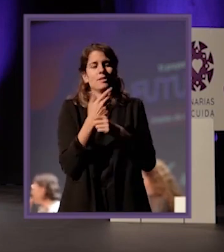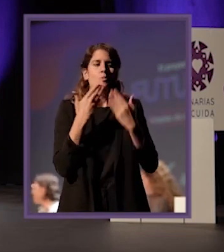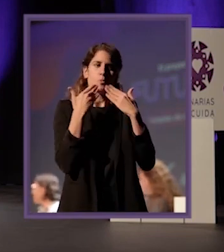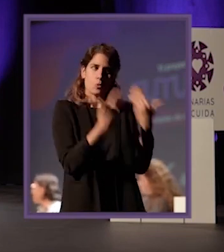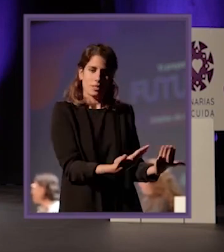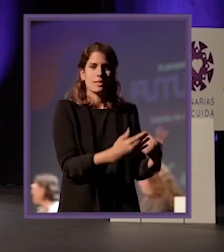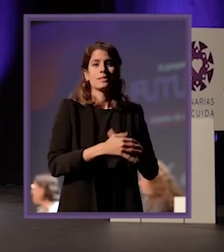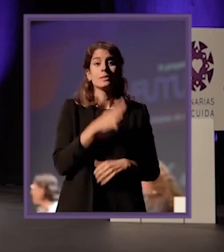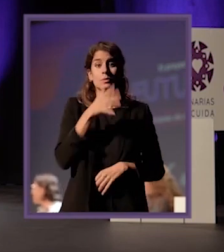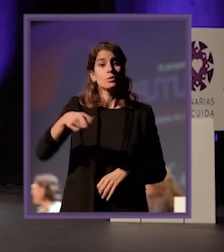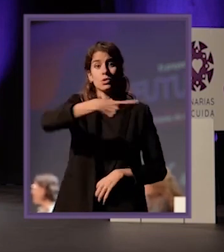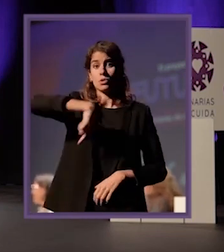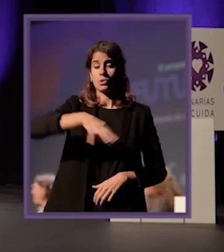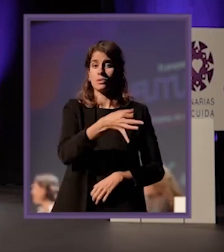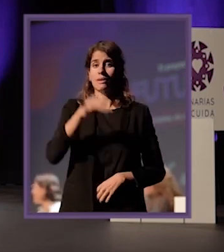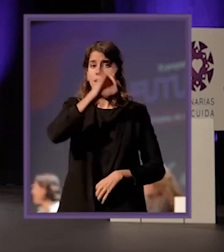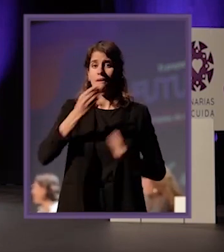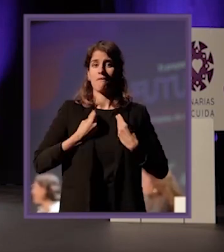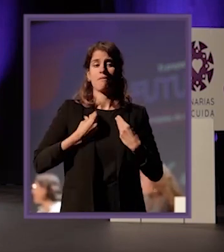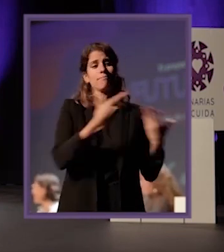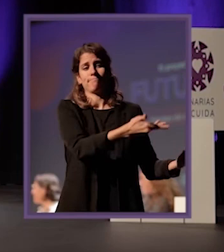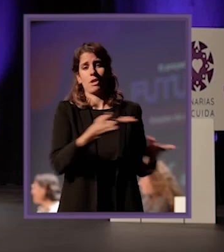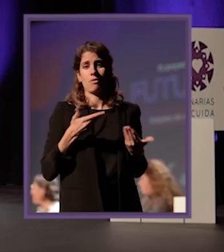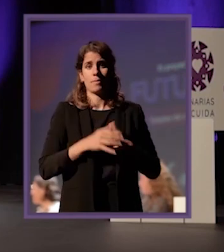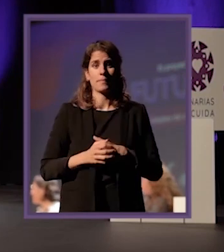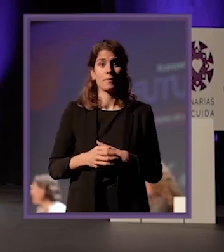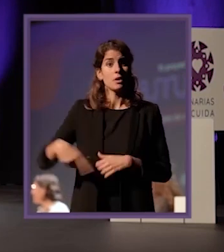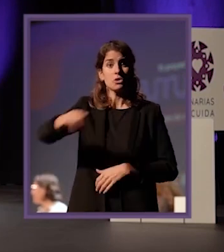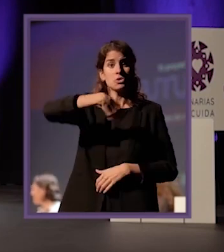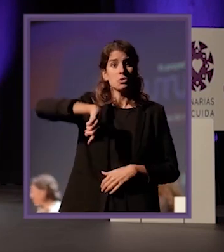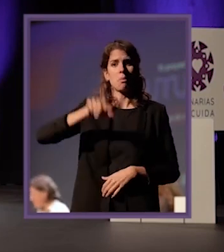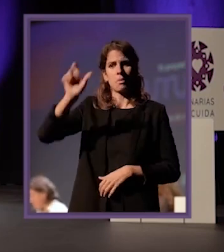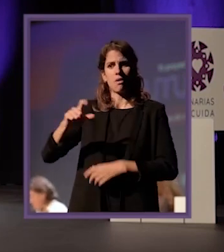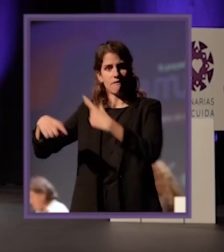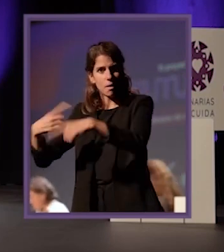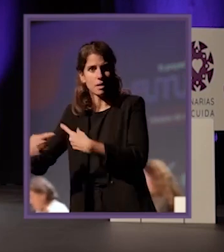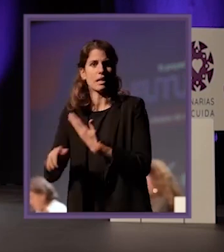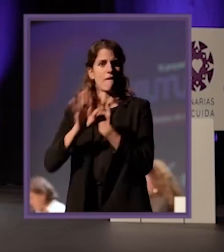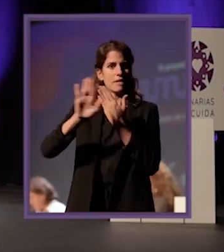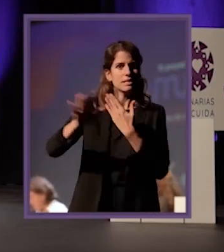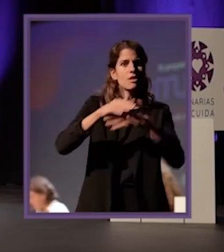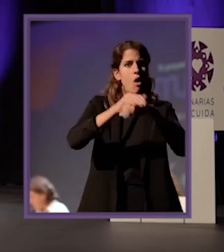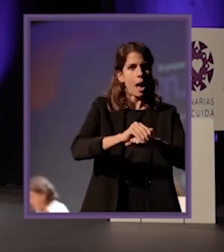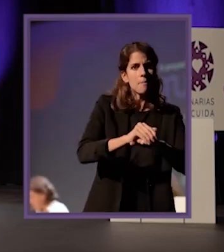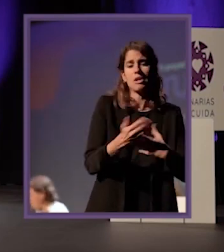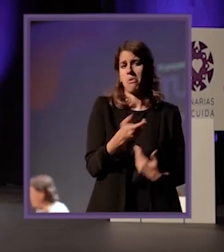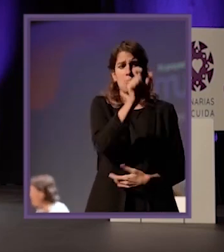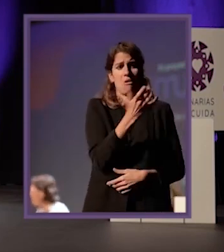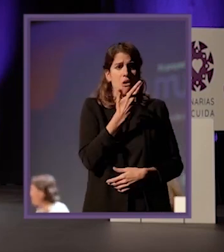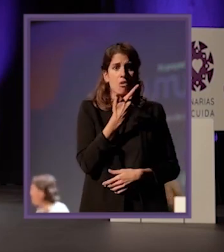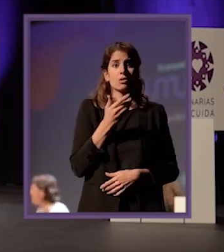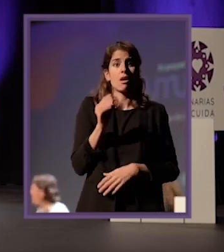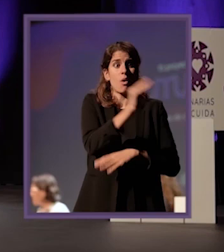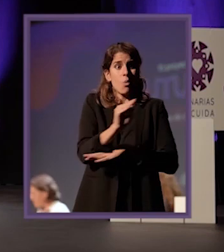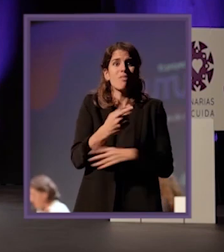vivimos en esta tierra. Porque todos tenemos un familiar, un amigo, un vecino o un conocido que necesita ser cuidado. Este